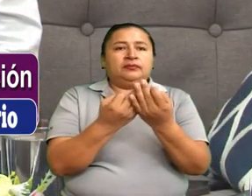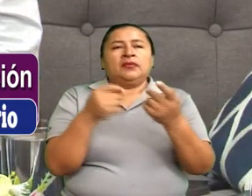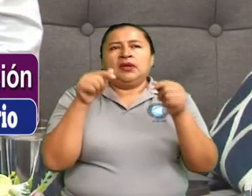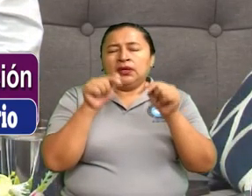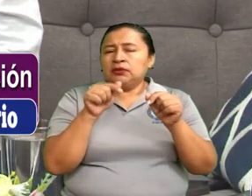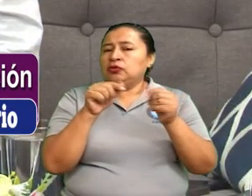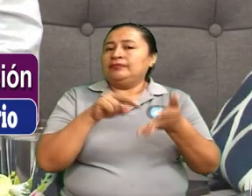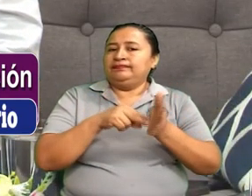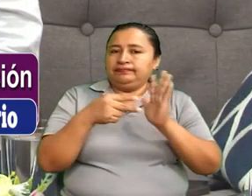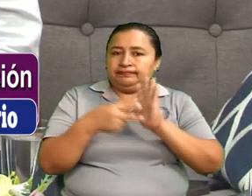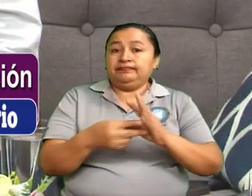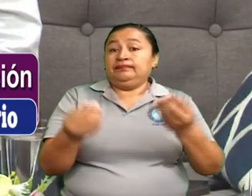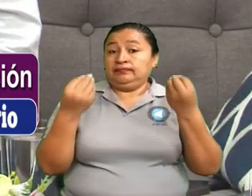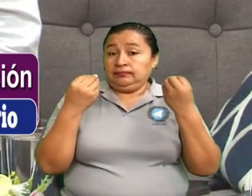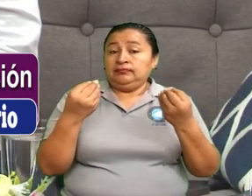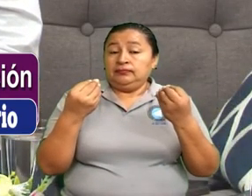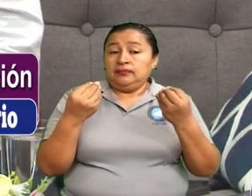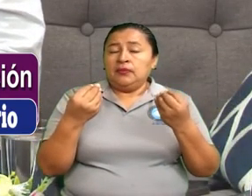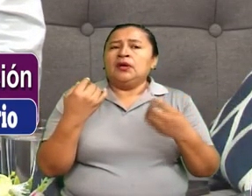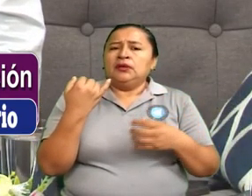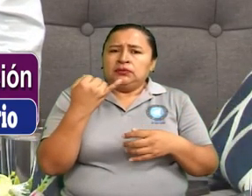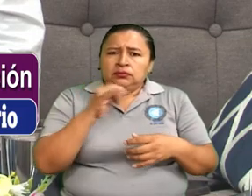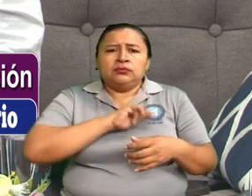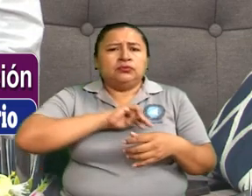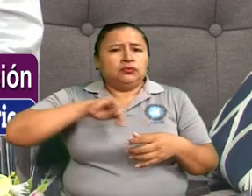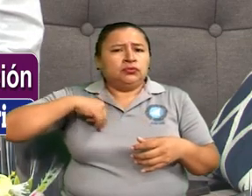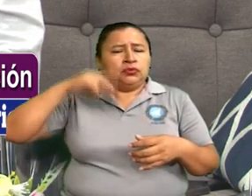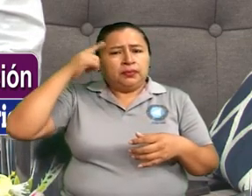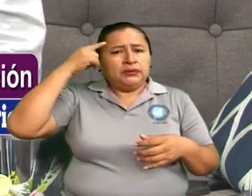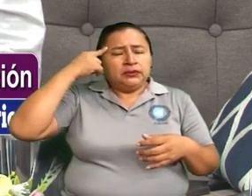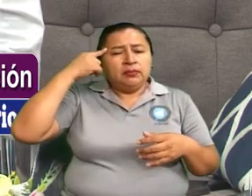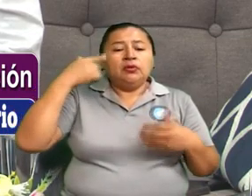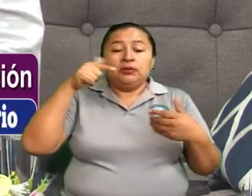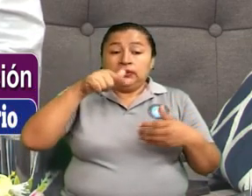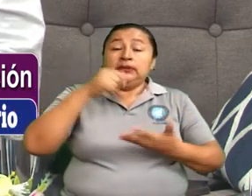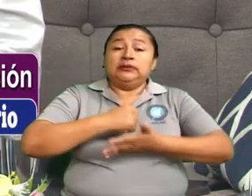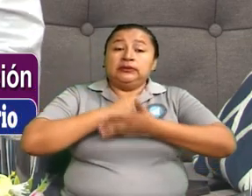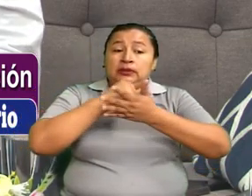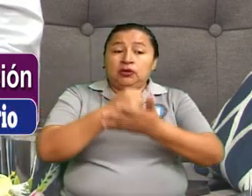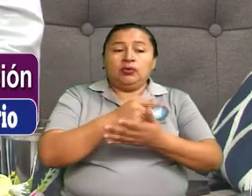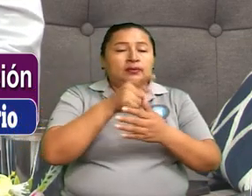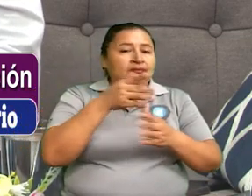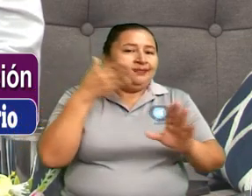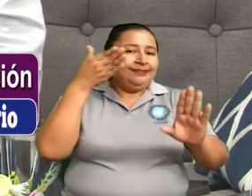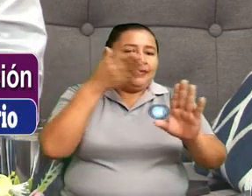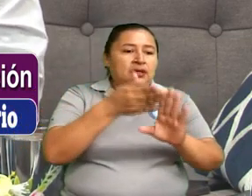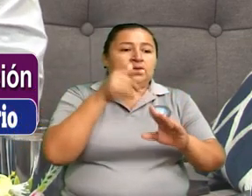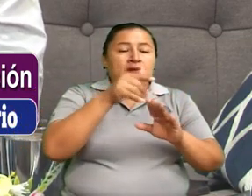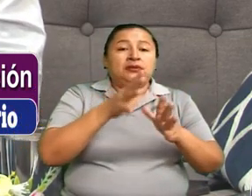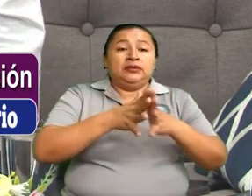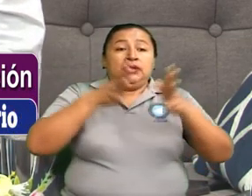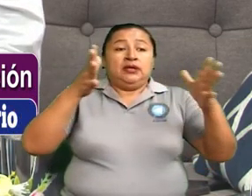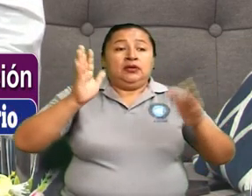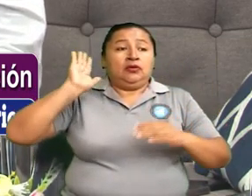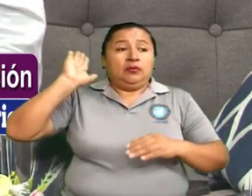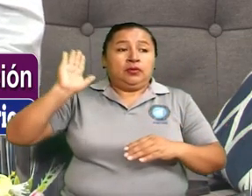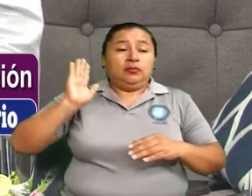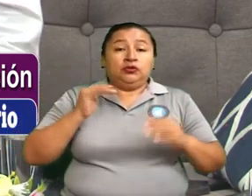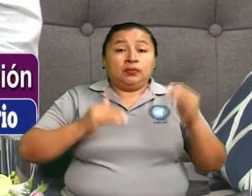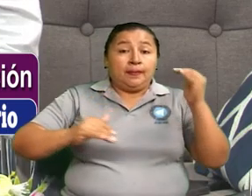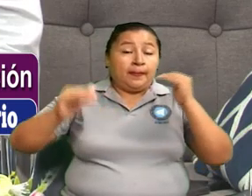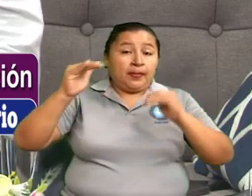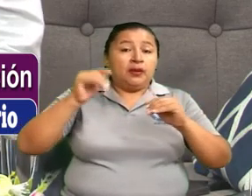muy significativo. Y nosotros creemos también que eso contribuye directamente a ese gran compromiso